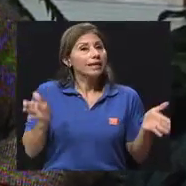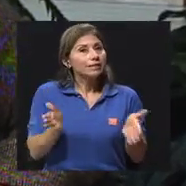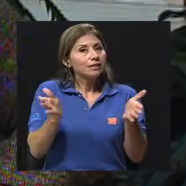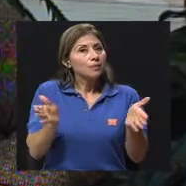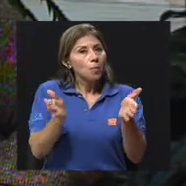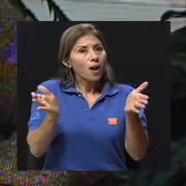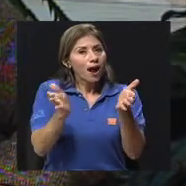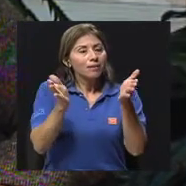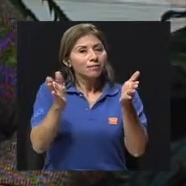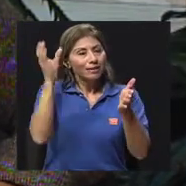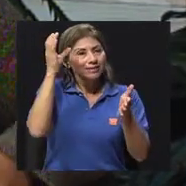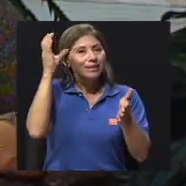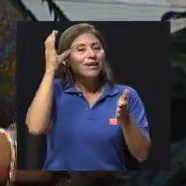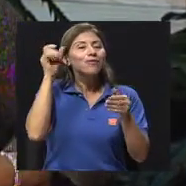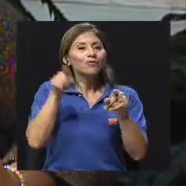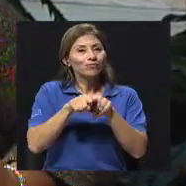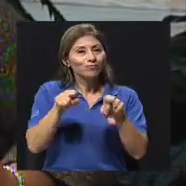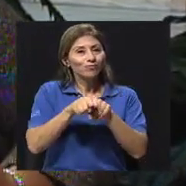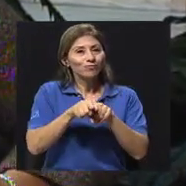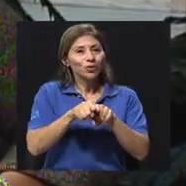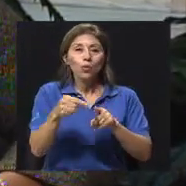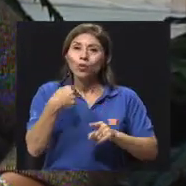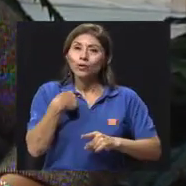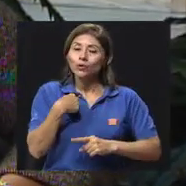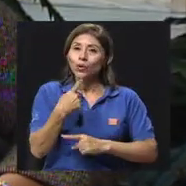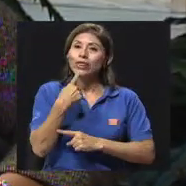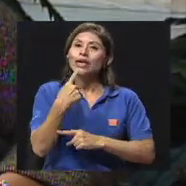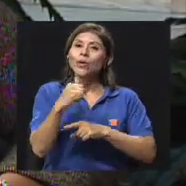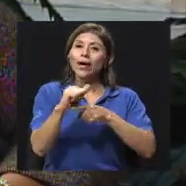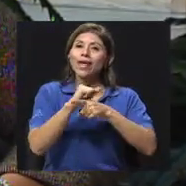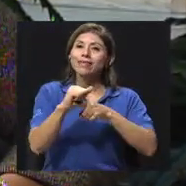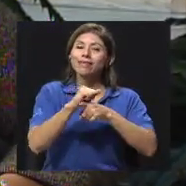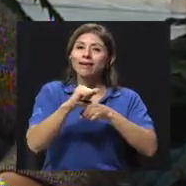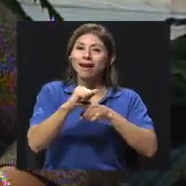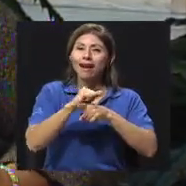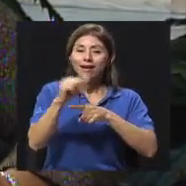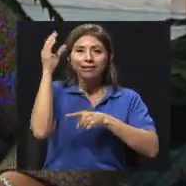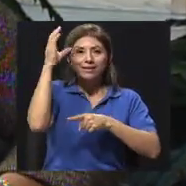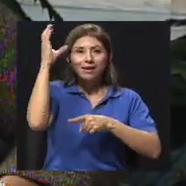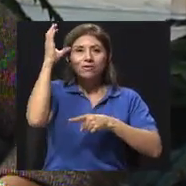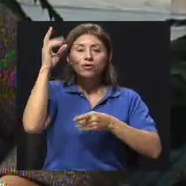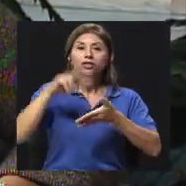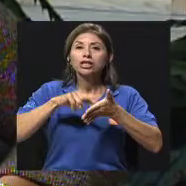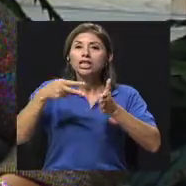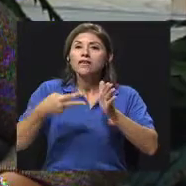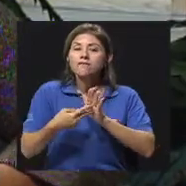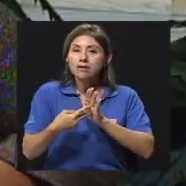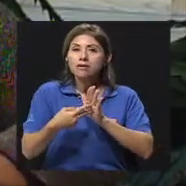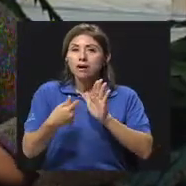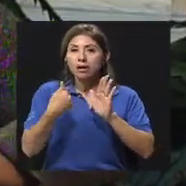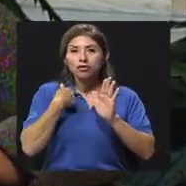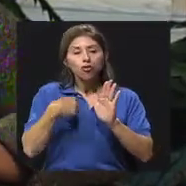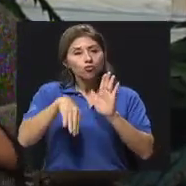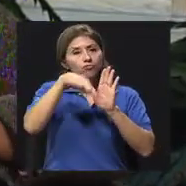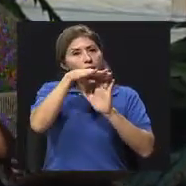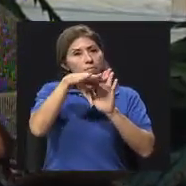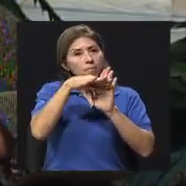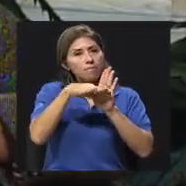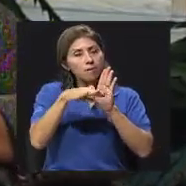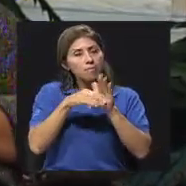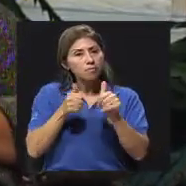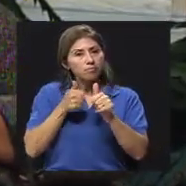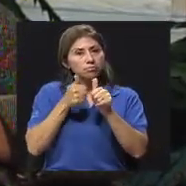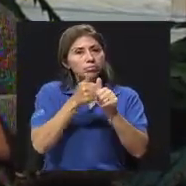Estimular el cerebro también. Entonces yo puedo, cuando yo digo entrenar el cerebro, es que le voy a dar algunas pautas para que el cerebro